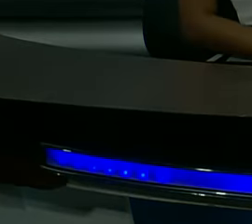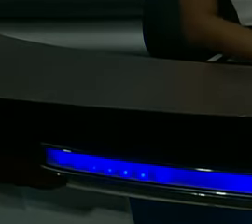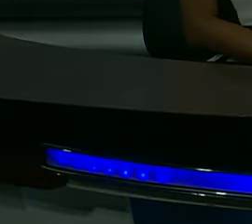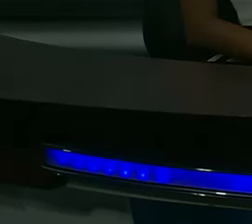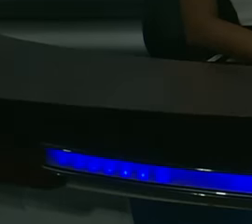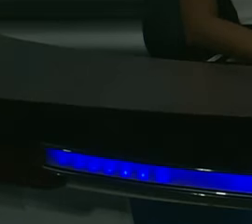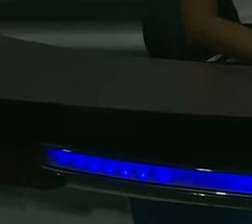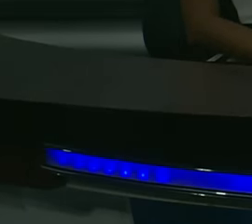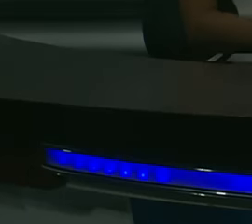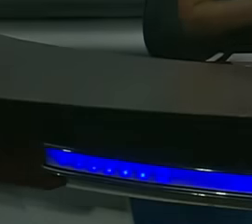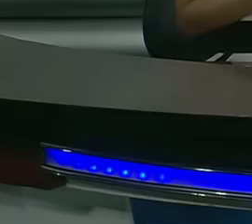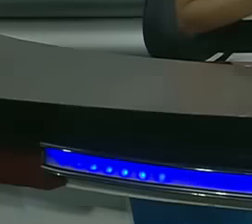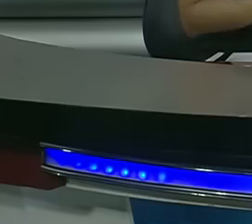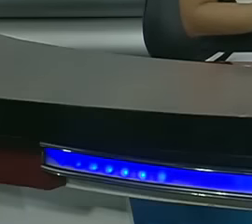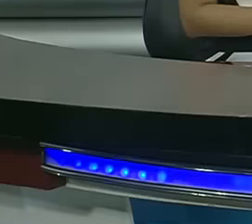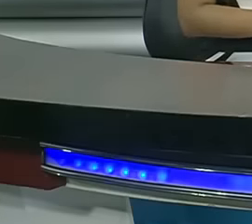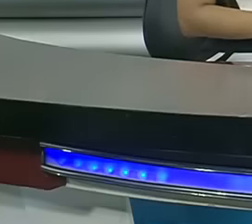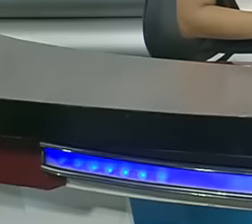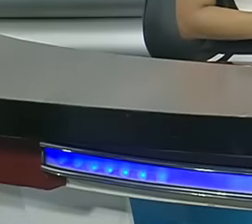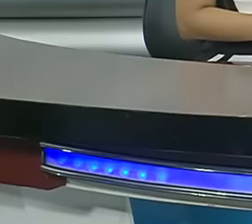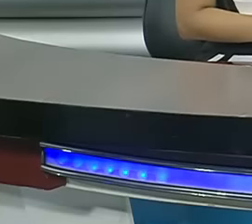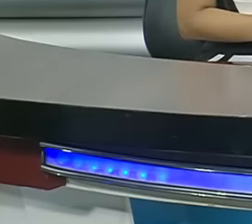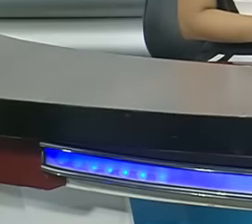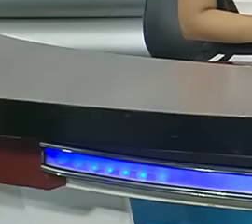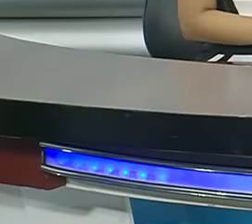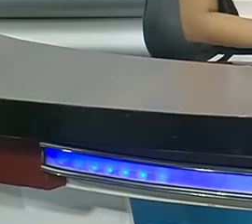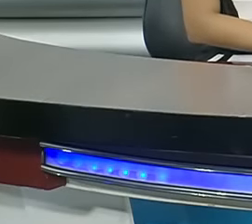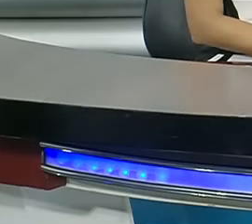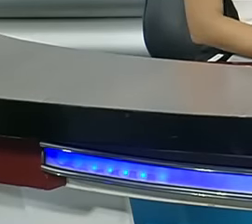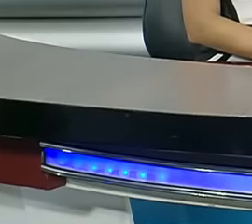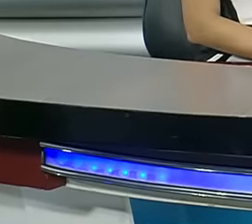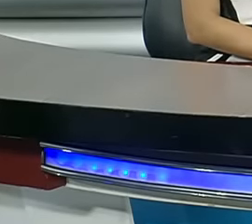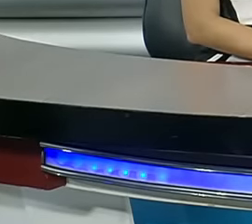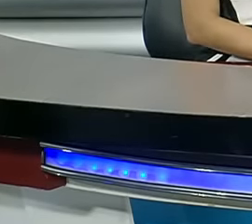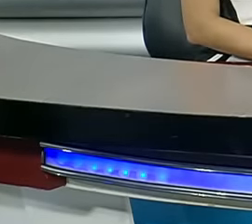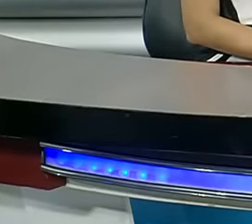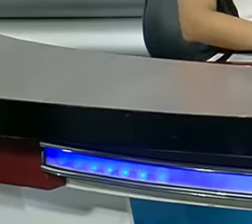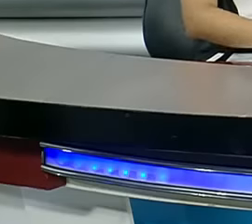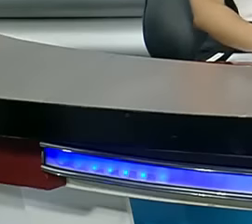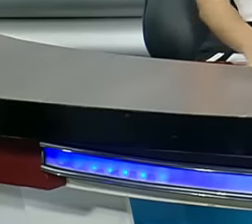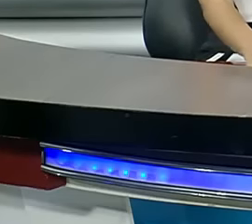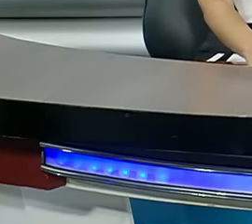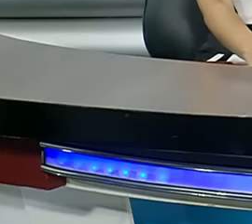Yo Nací Aquí. Para despedirnos, los dejamos con un extracto. Buenos días.